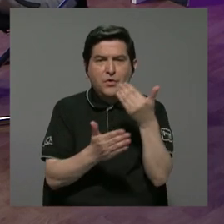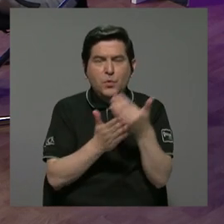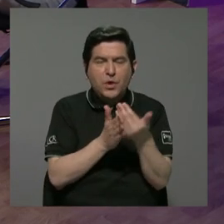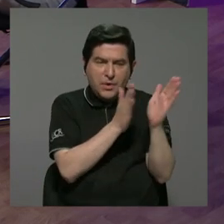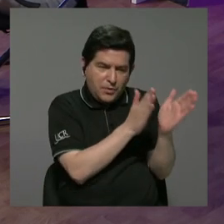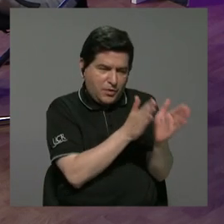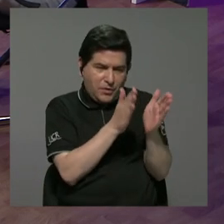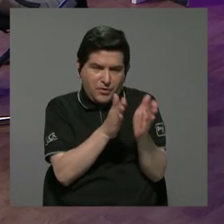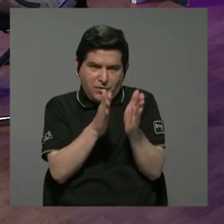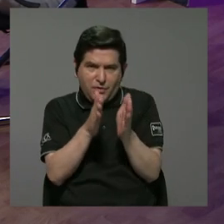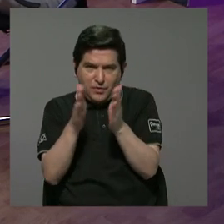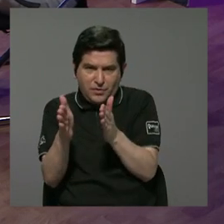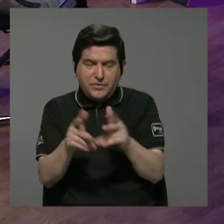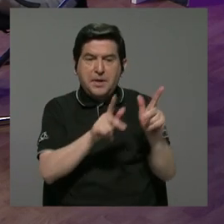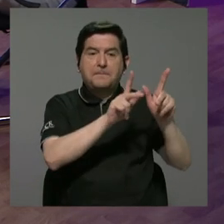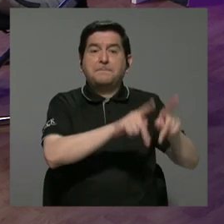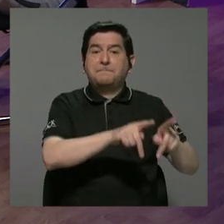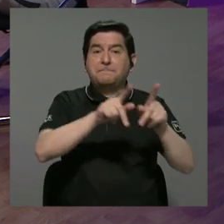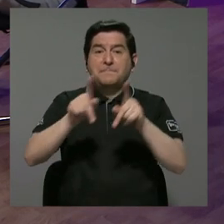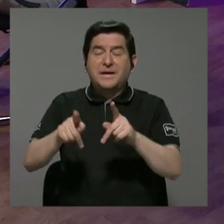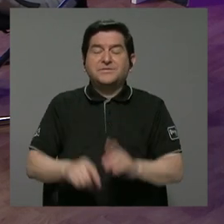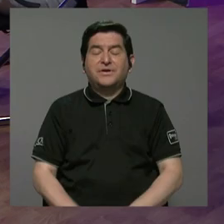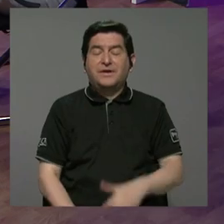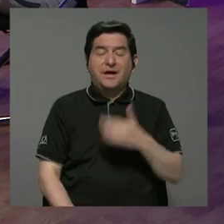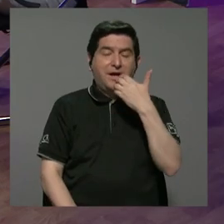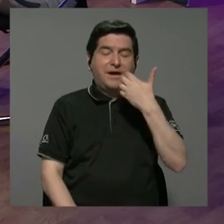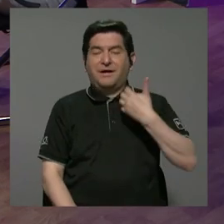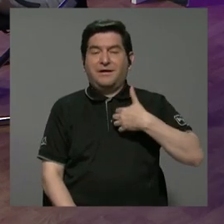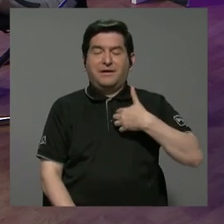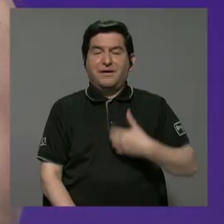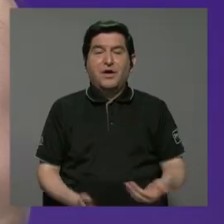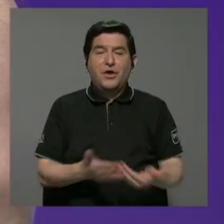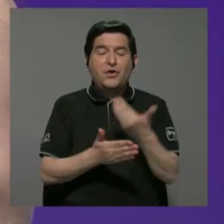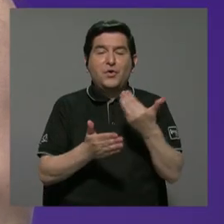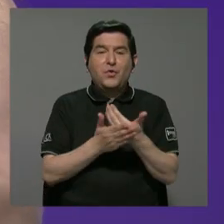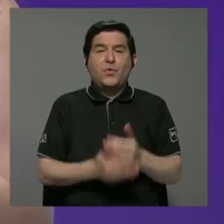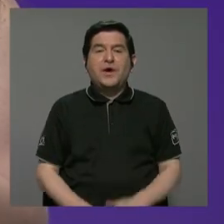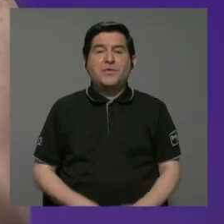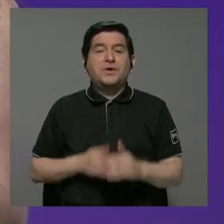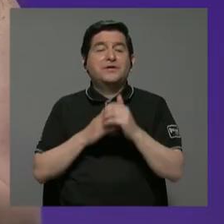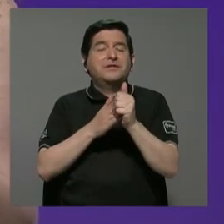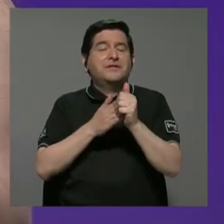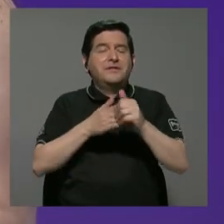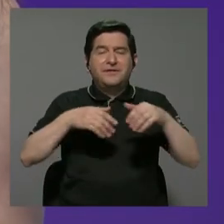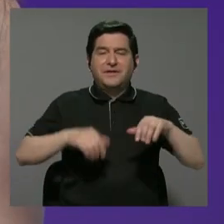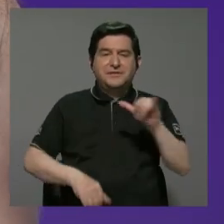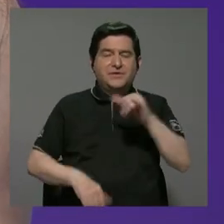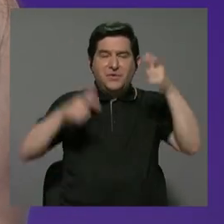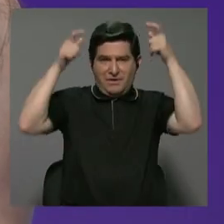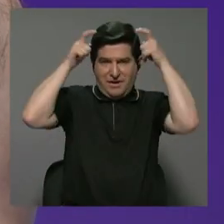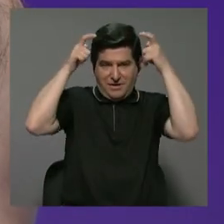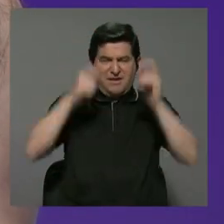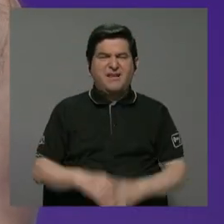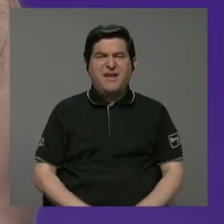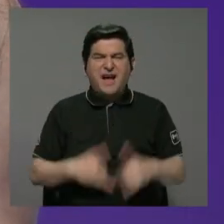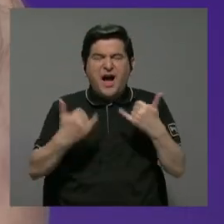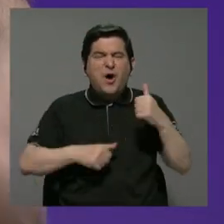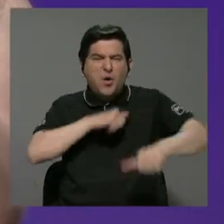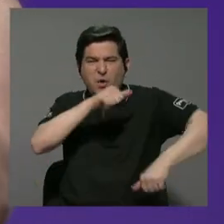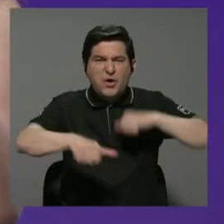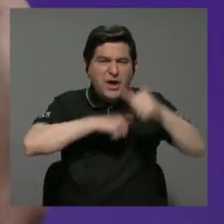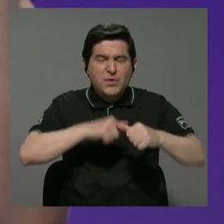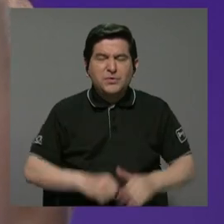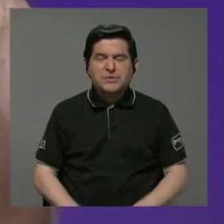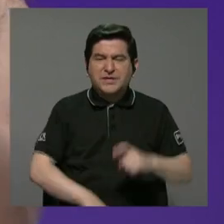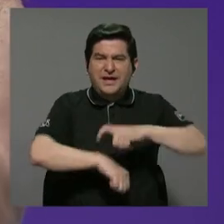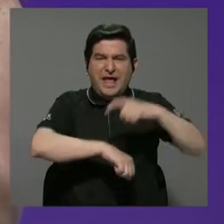orden de personas favorecidas, nuevos ticos con corona, sino que estamos como en esa disputa, en un periodo de transición.